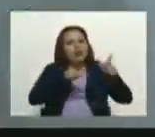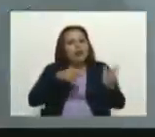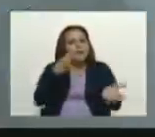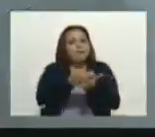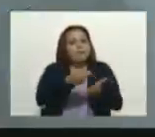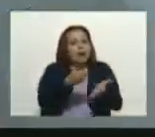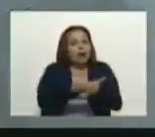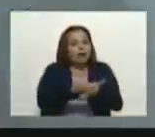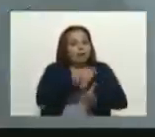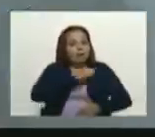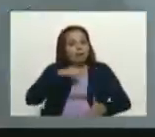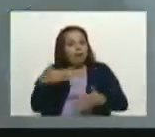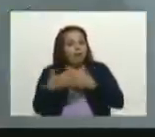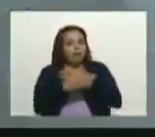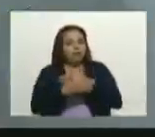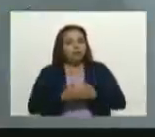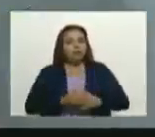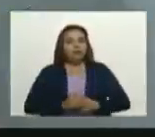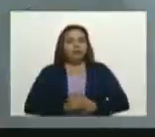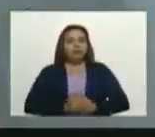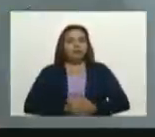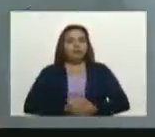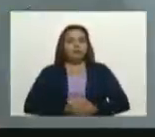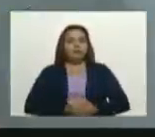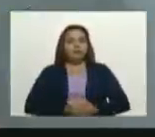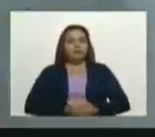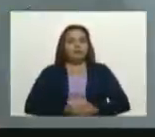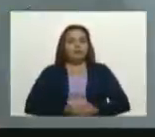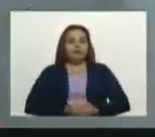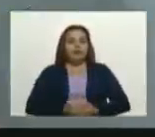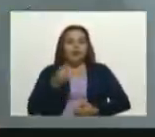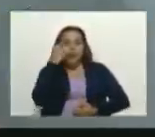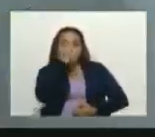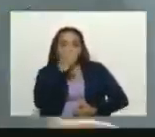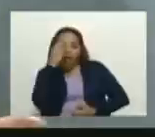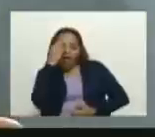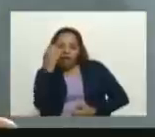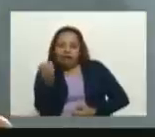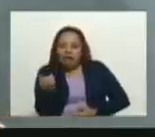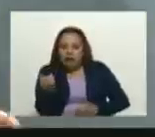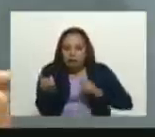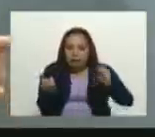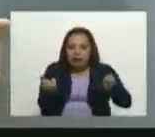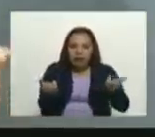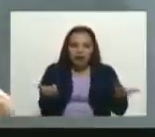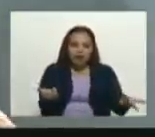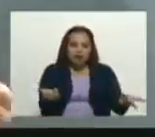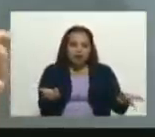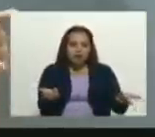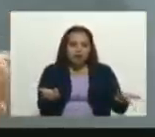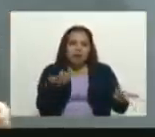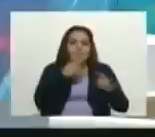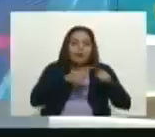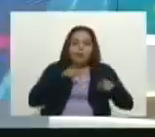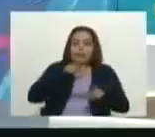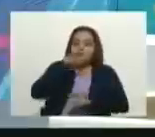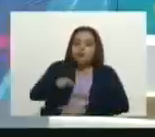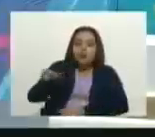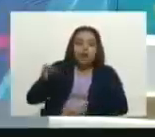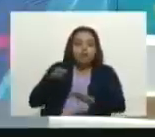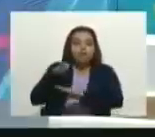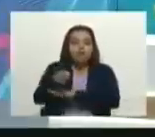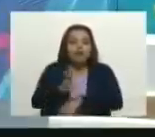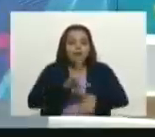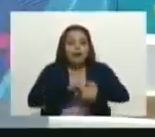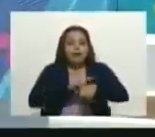privado? ¿Ah? Un ojo de la cara. Entonces que llegue con su terapista, con su médico,